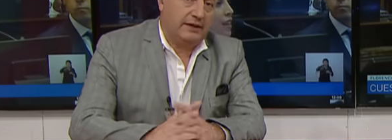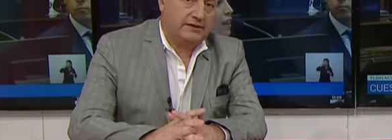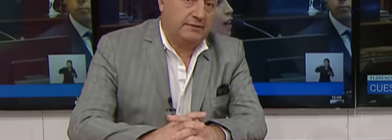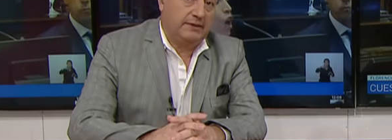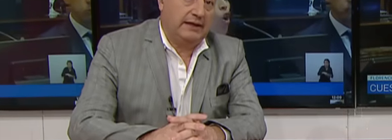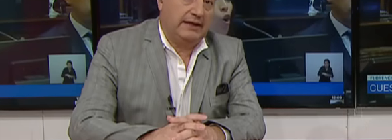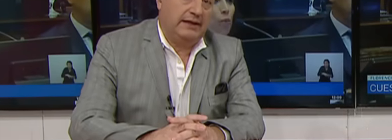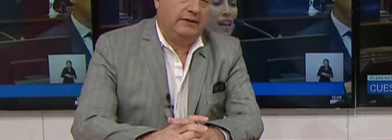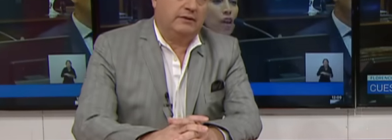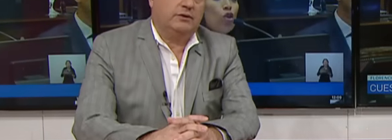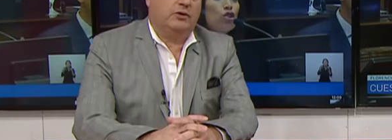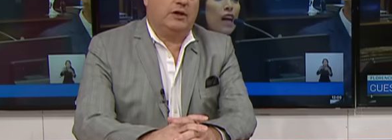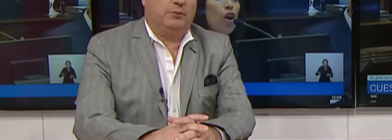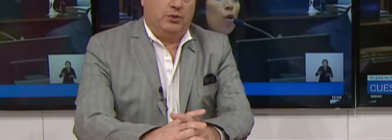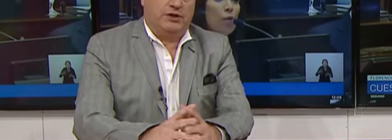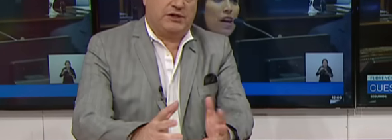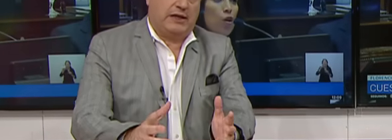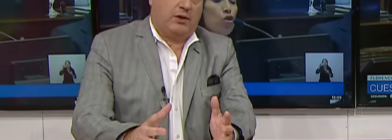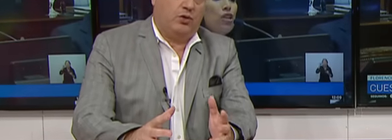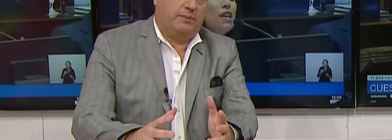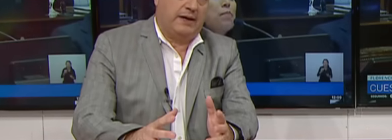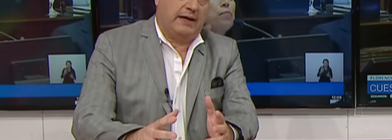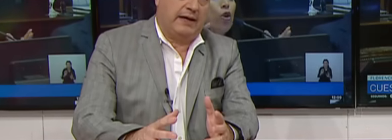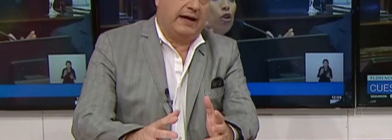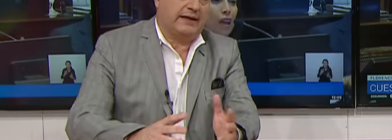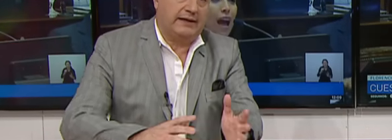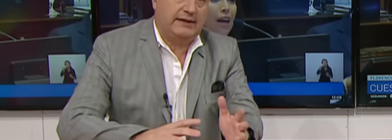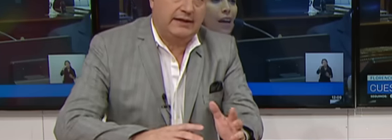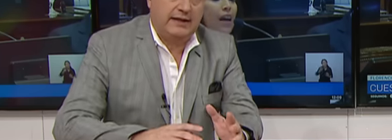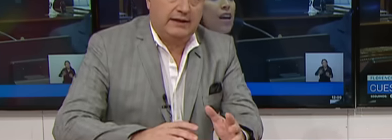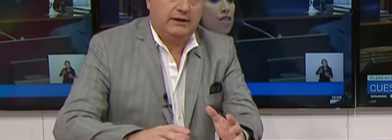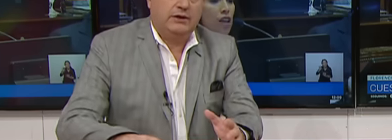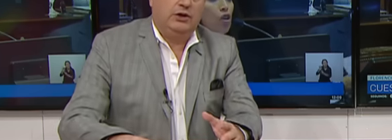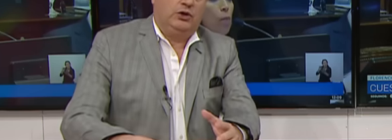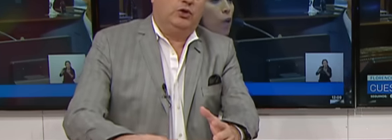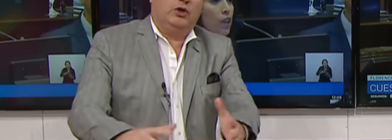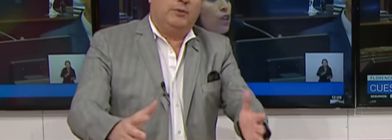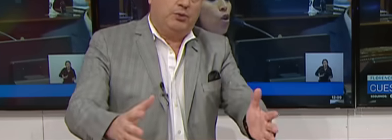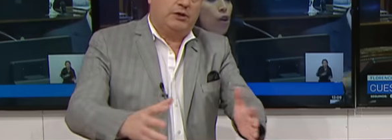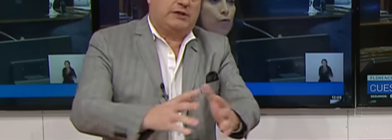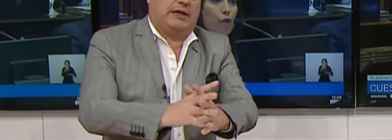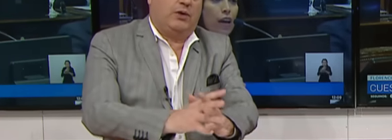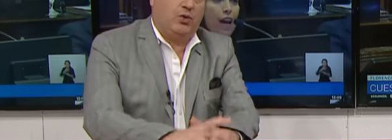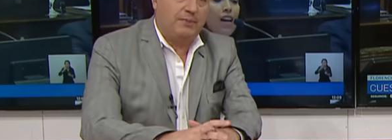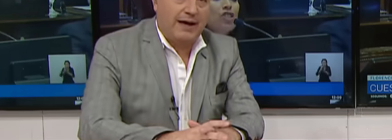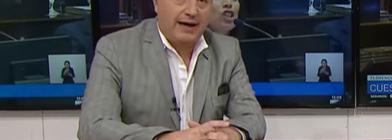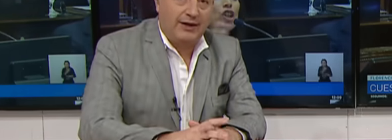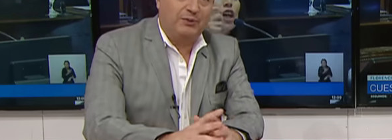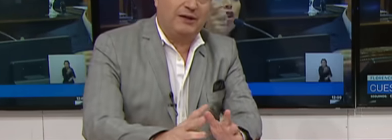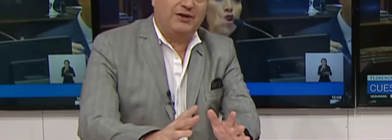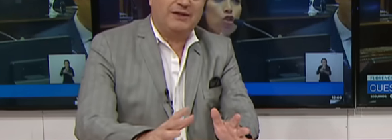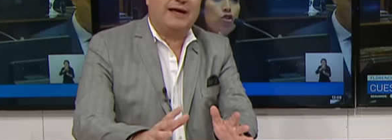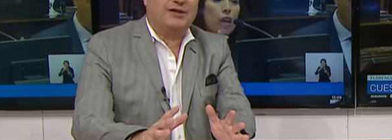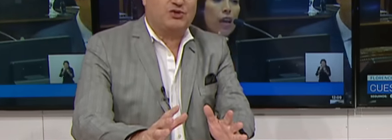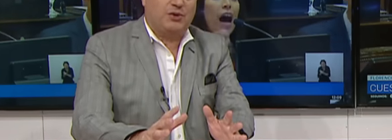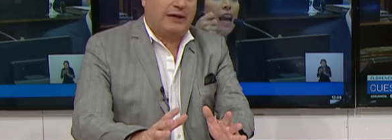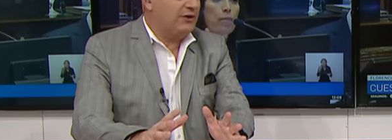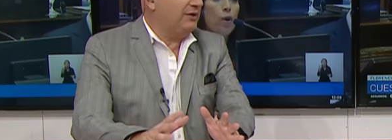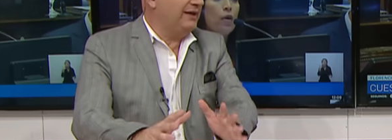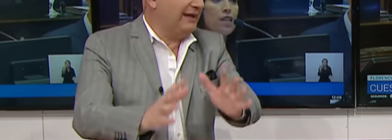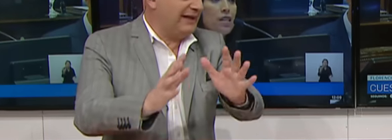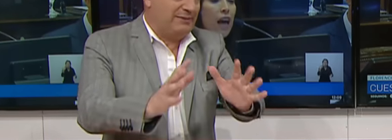esta vez mi ley no le pudo echar la culpa a Cristina no le pudo echar la culpa a los periodistas